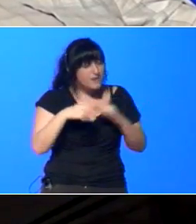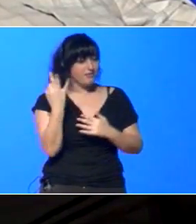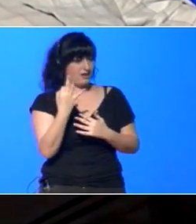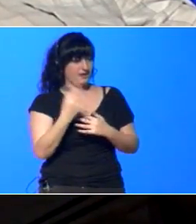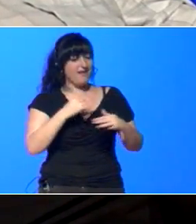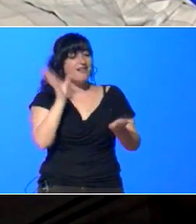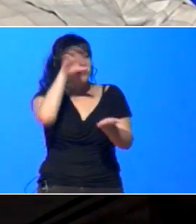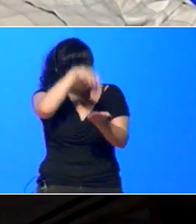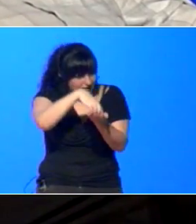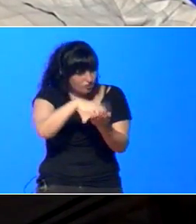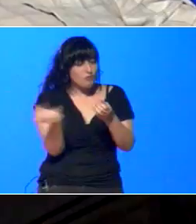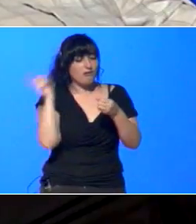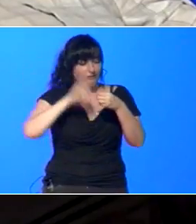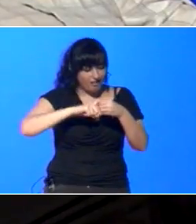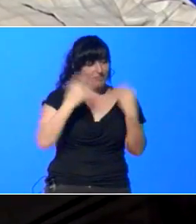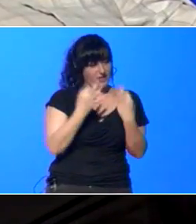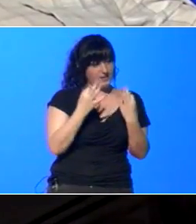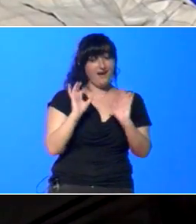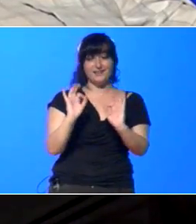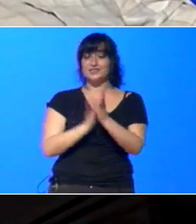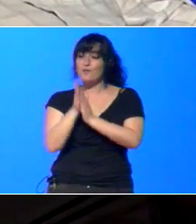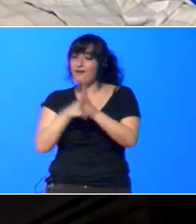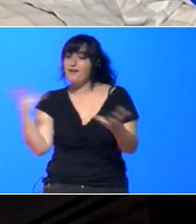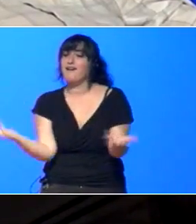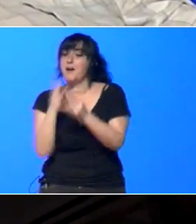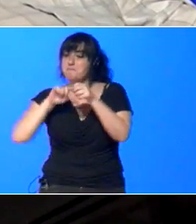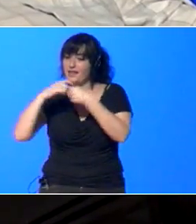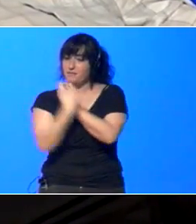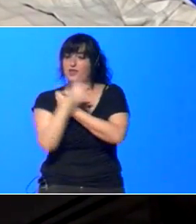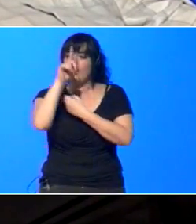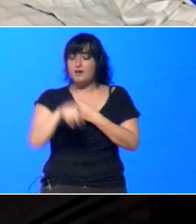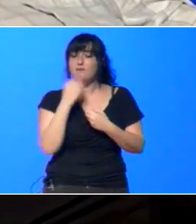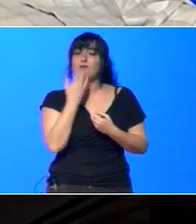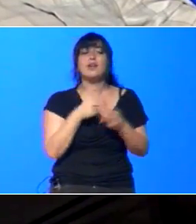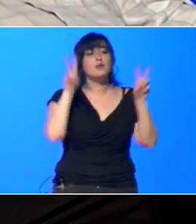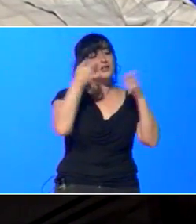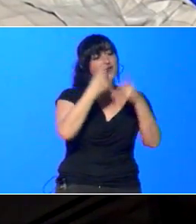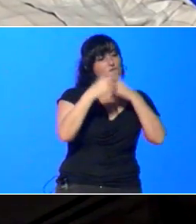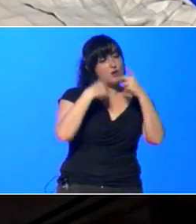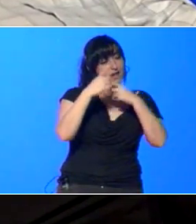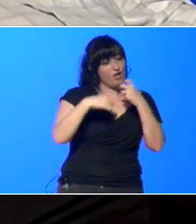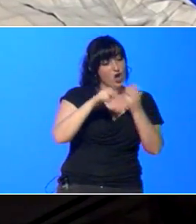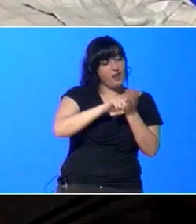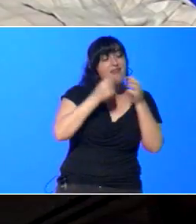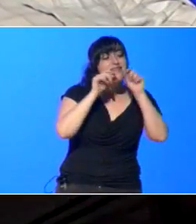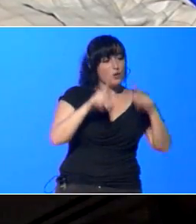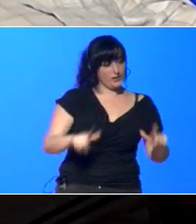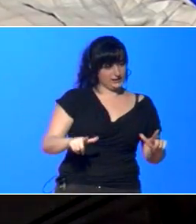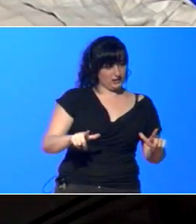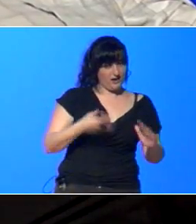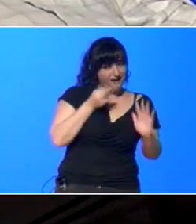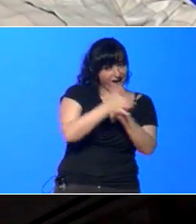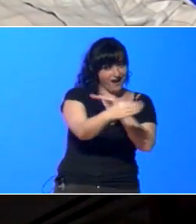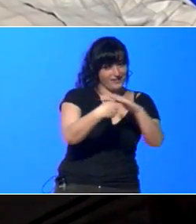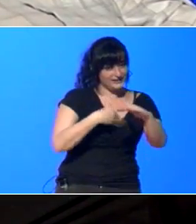Creando oportunidades para la participación, cambiando el paisaje lingüístico informativo del centro. Hablamos de medidas de accesibilidad, acceso a